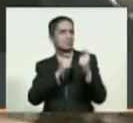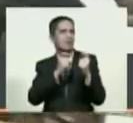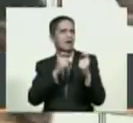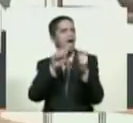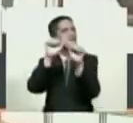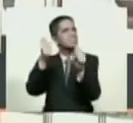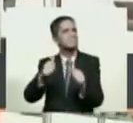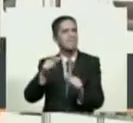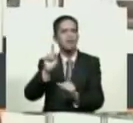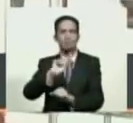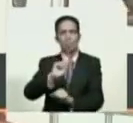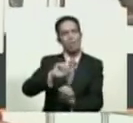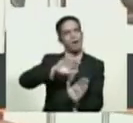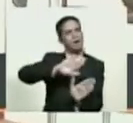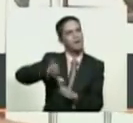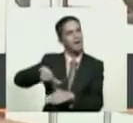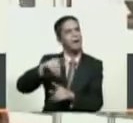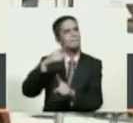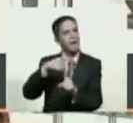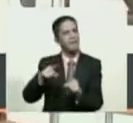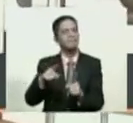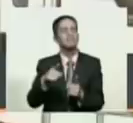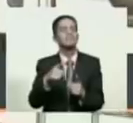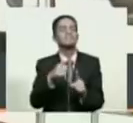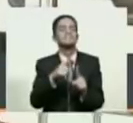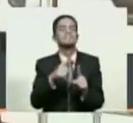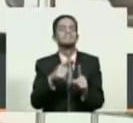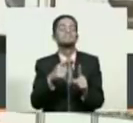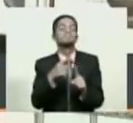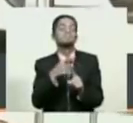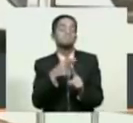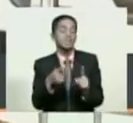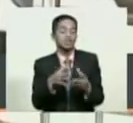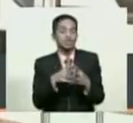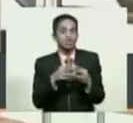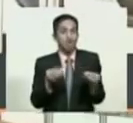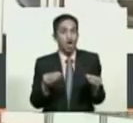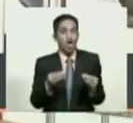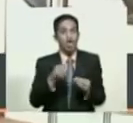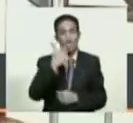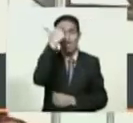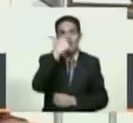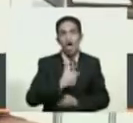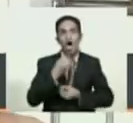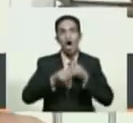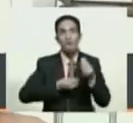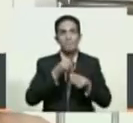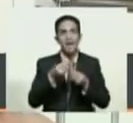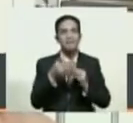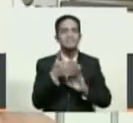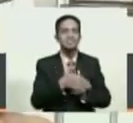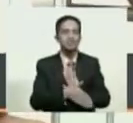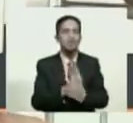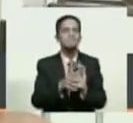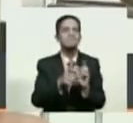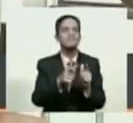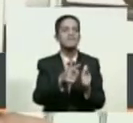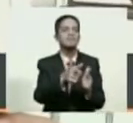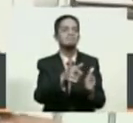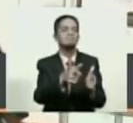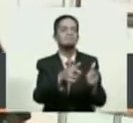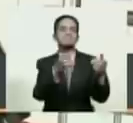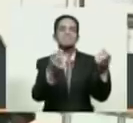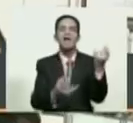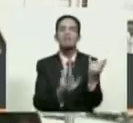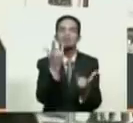supuesto, de la expresión cultural, pero prácticamente todo cuanto hacemos sobre la naturaleza para transformarla